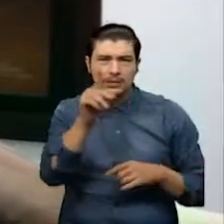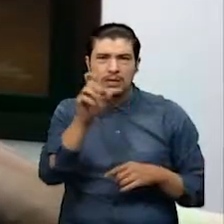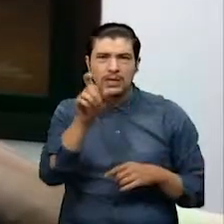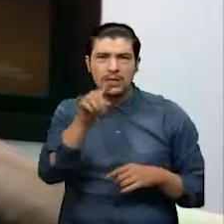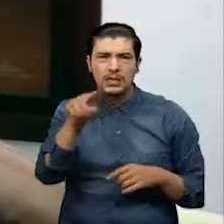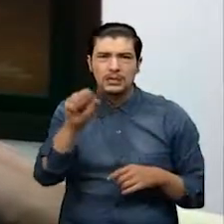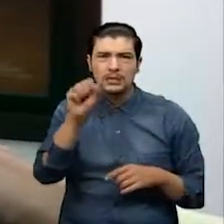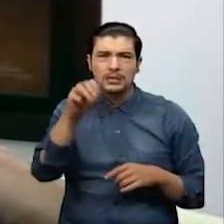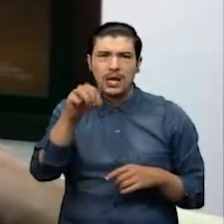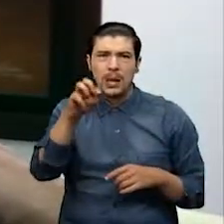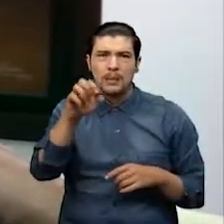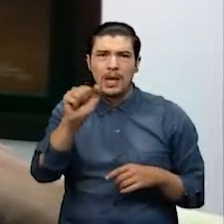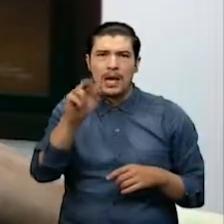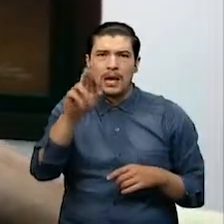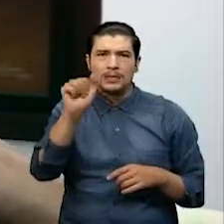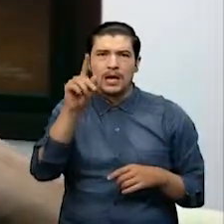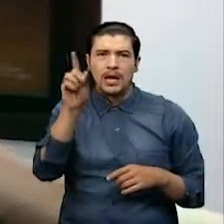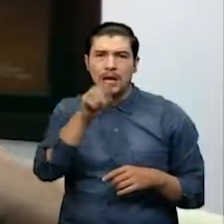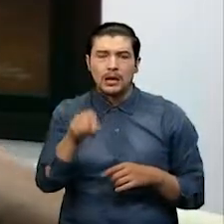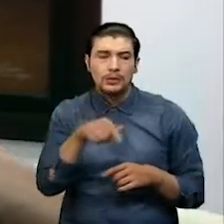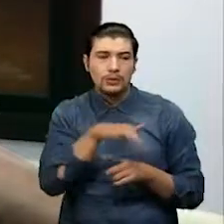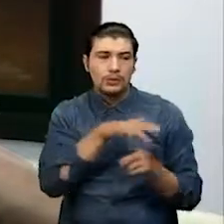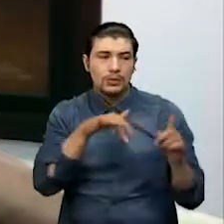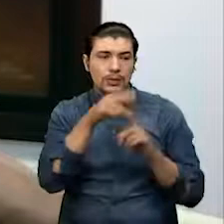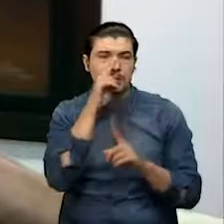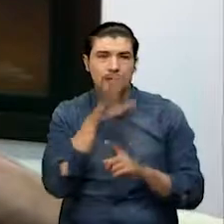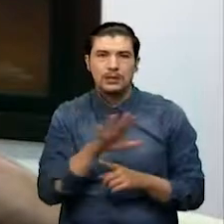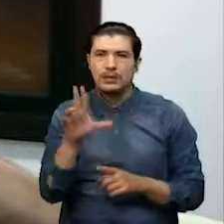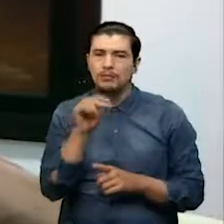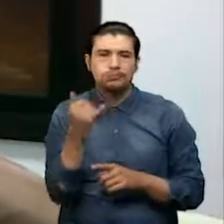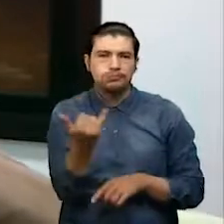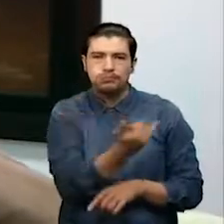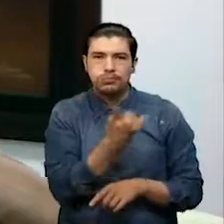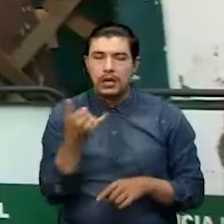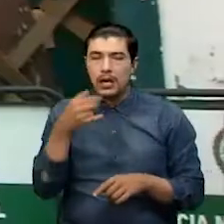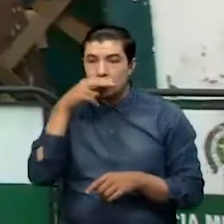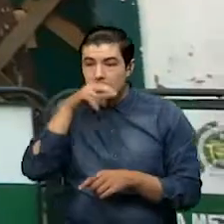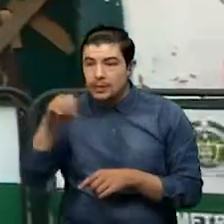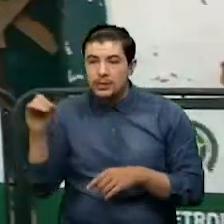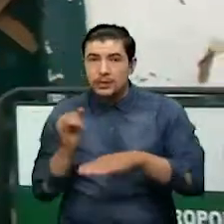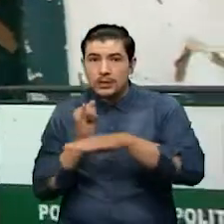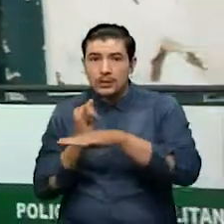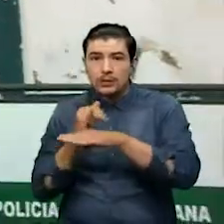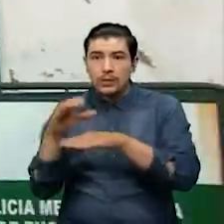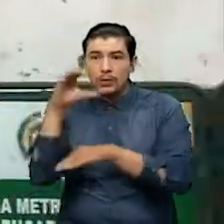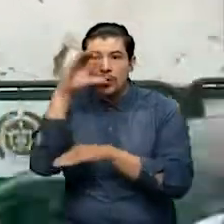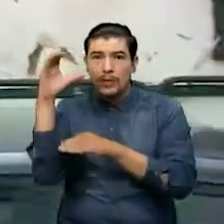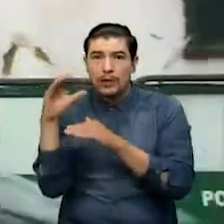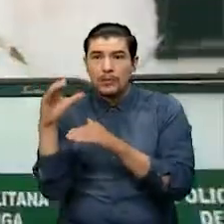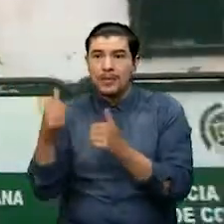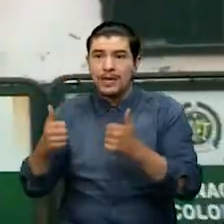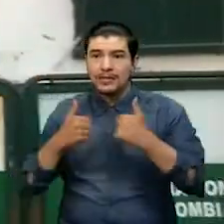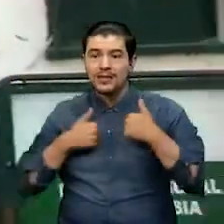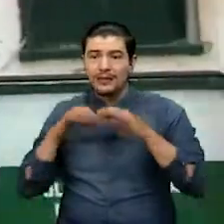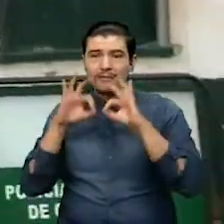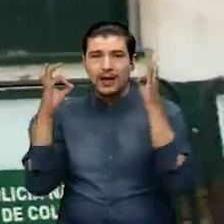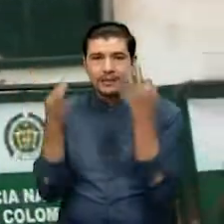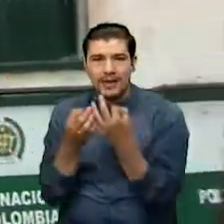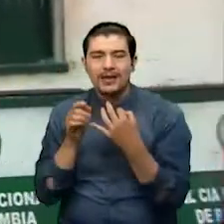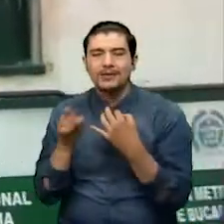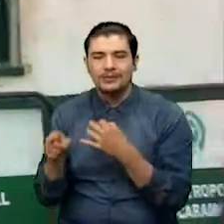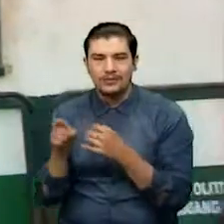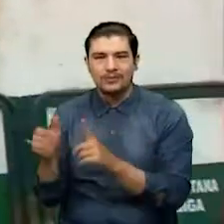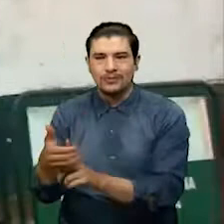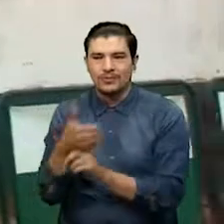contexto nacional ya no existe los niños deben tener es protección del instituto colombiano de bienestar familiar cuando les son vulnerado algún